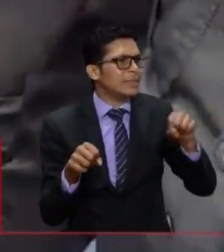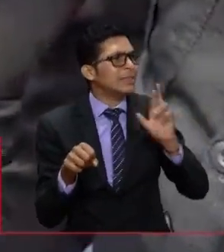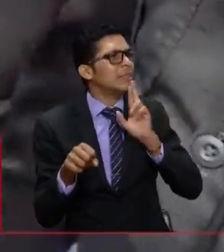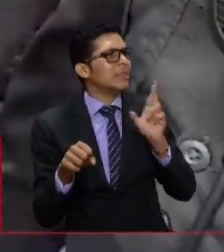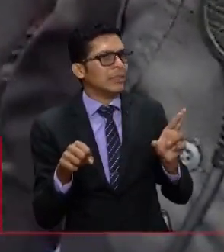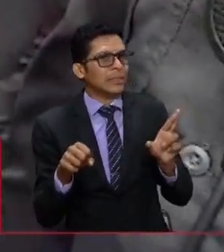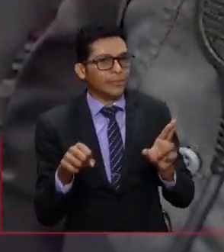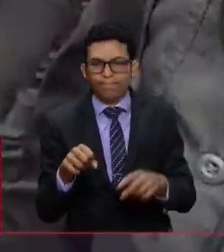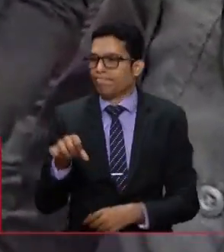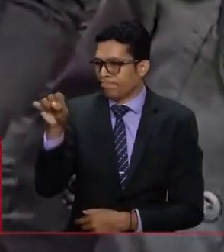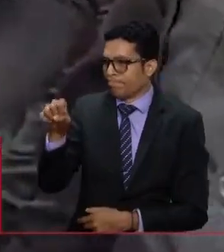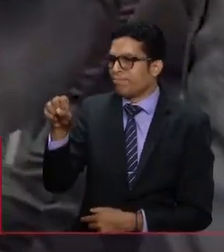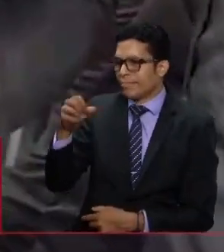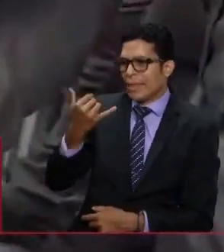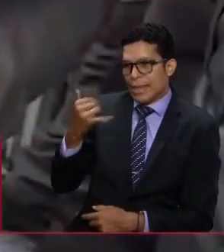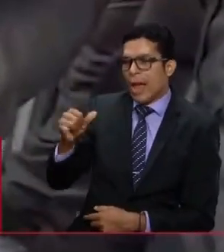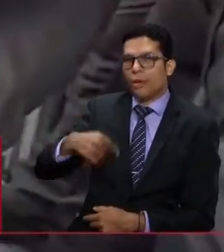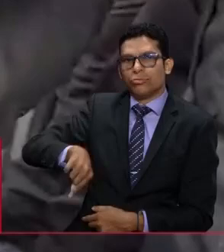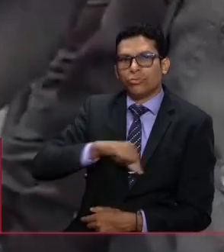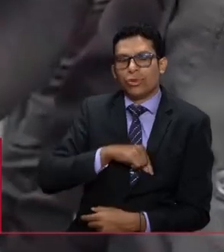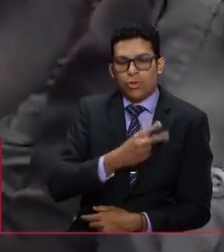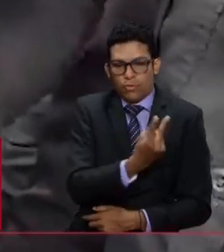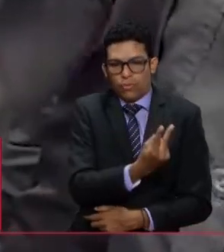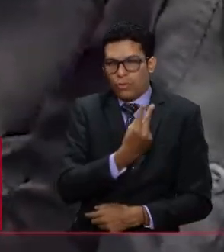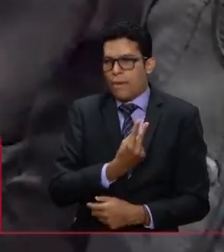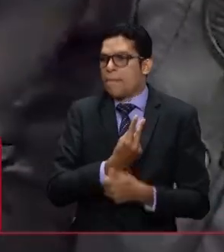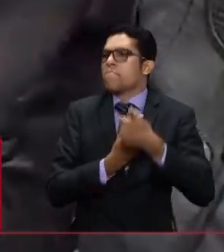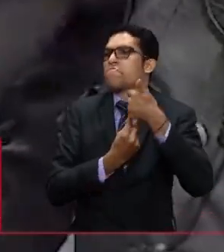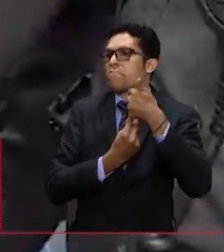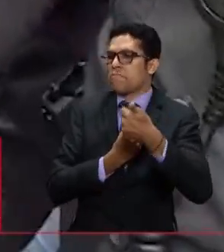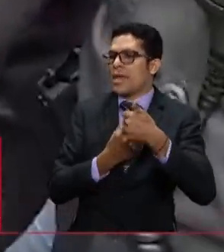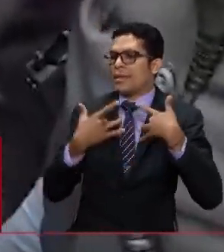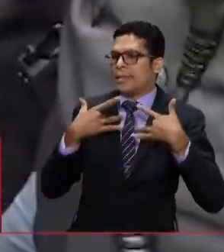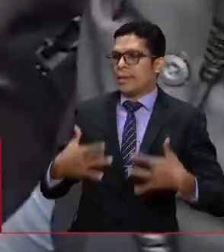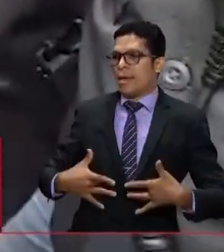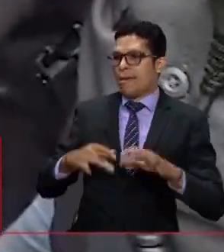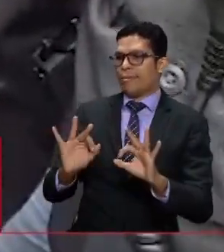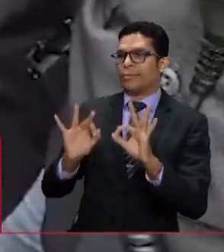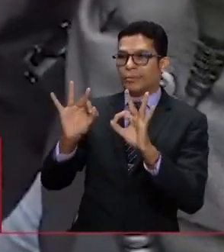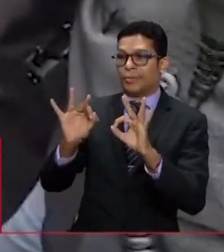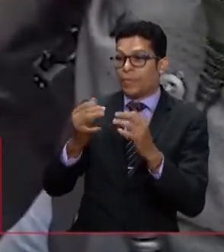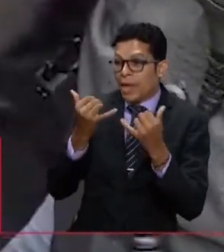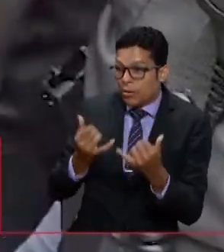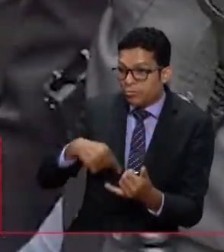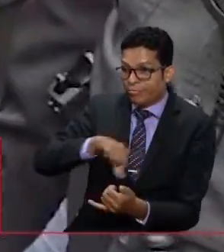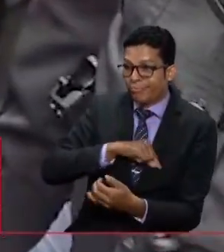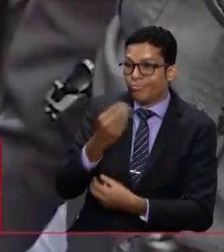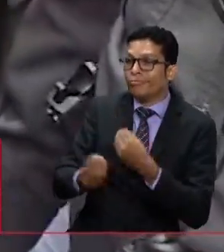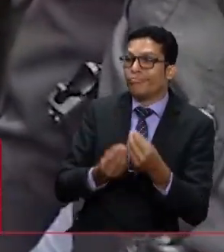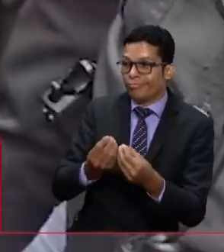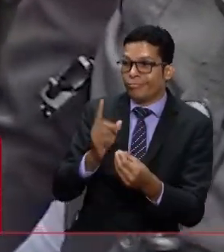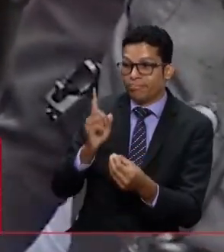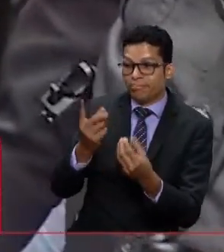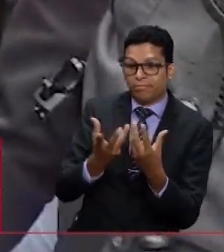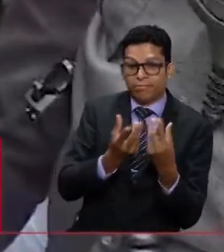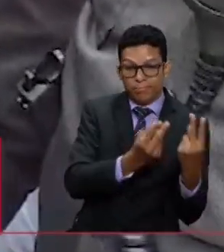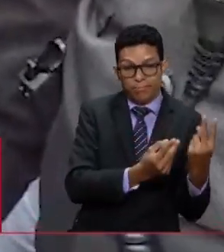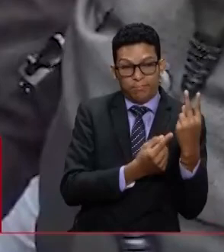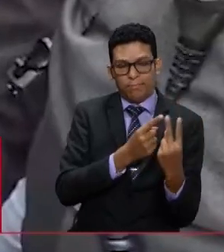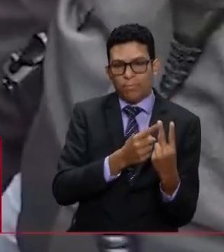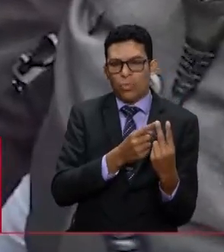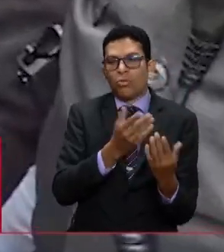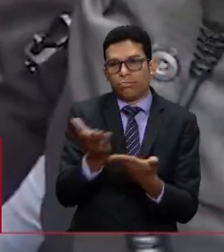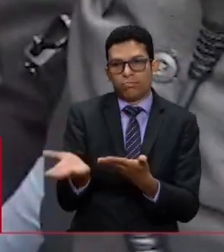Sí, señora. Sí, señora, ya los tenemos acá, están bien. Nosotros al momento el procedimiento que vamos a hacer con ellos es que los vamos a